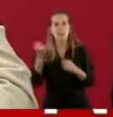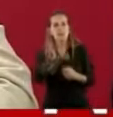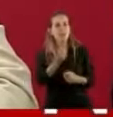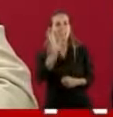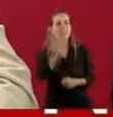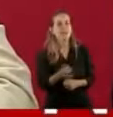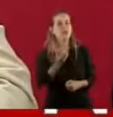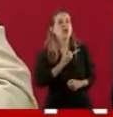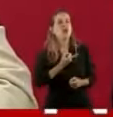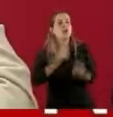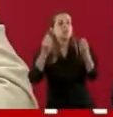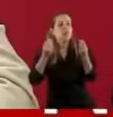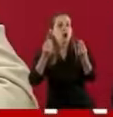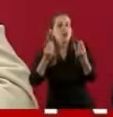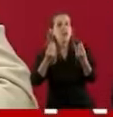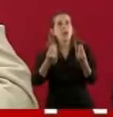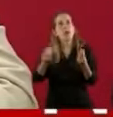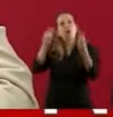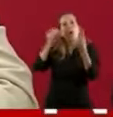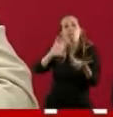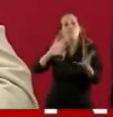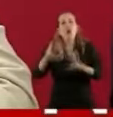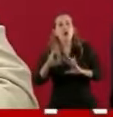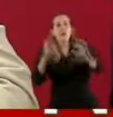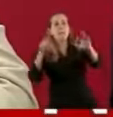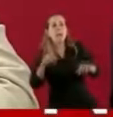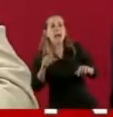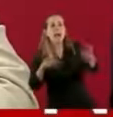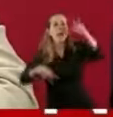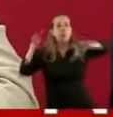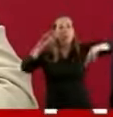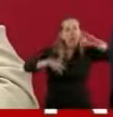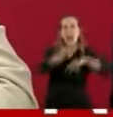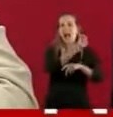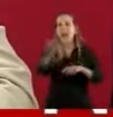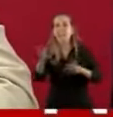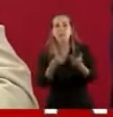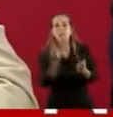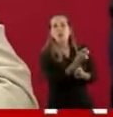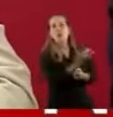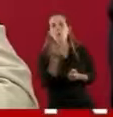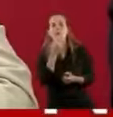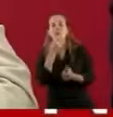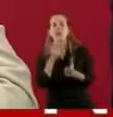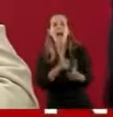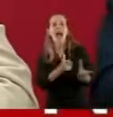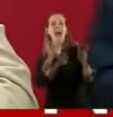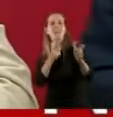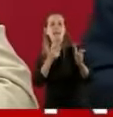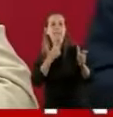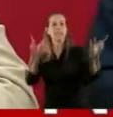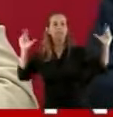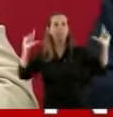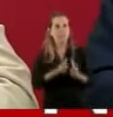dónde y cómo golpeamos, a quién buscamos, cuántas armas queremos sacar de